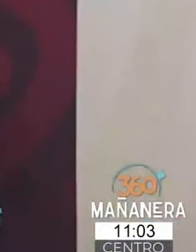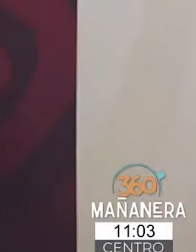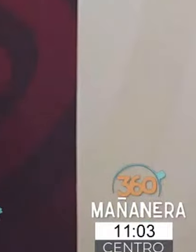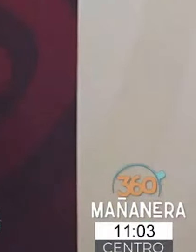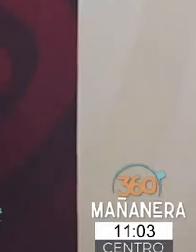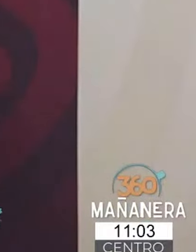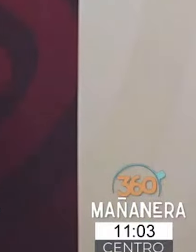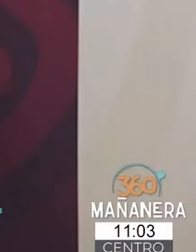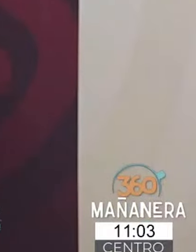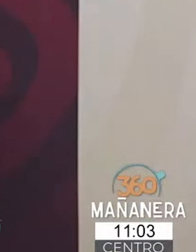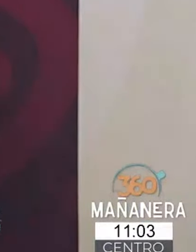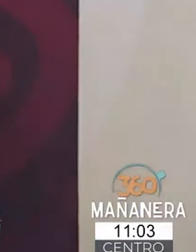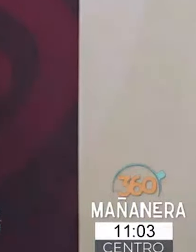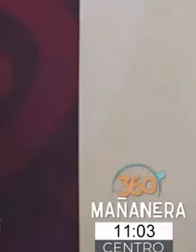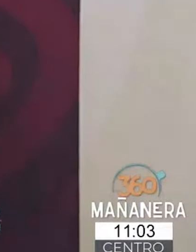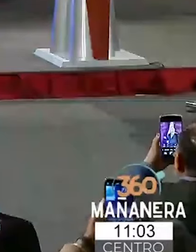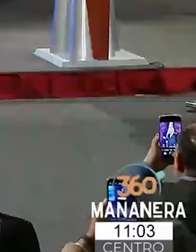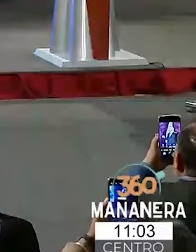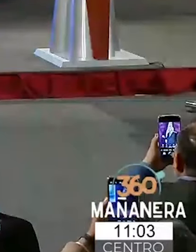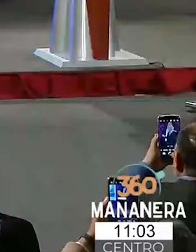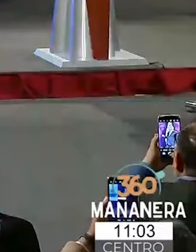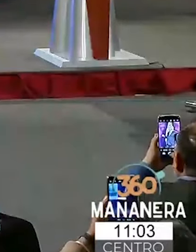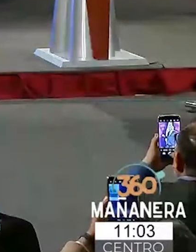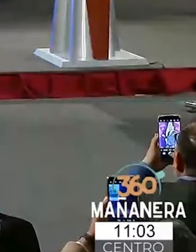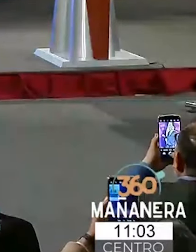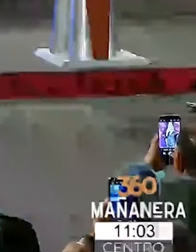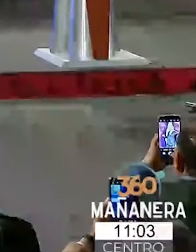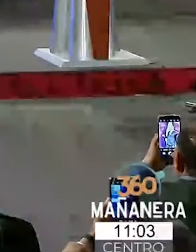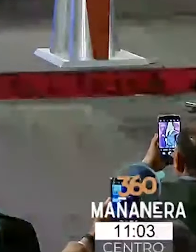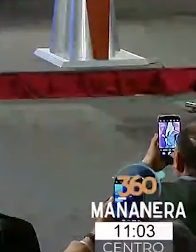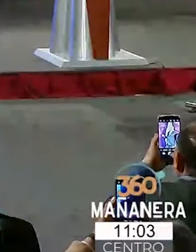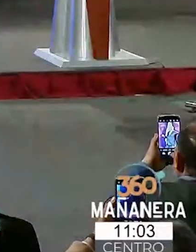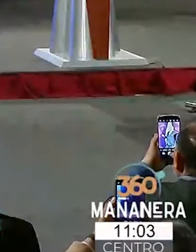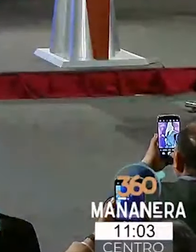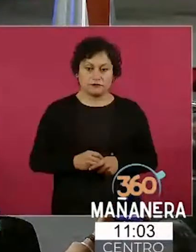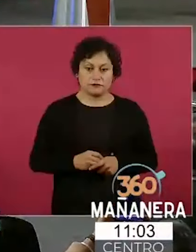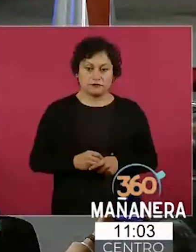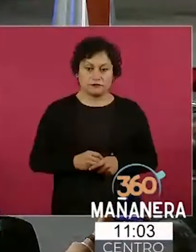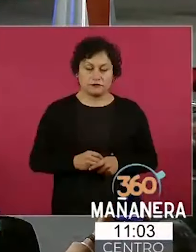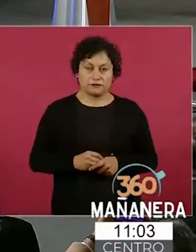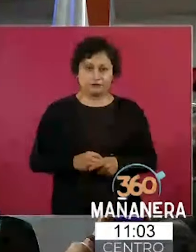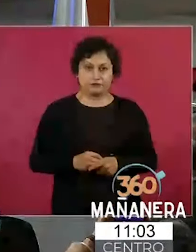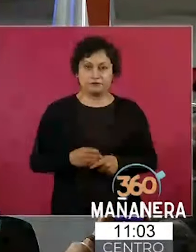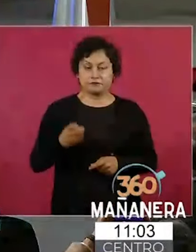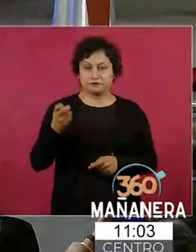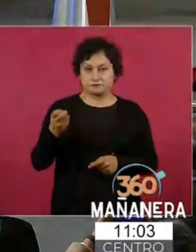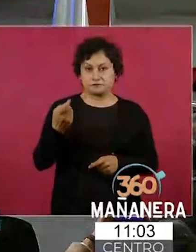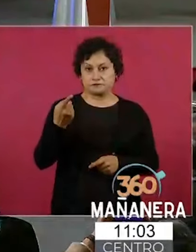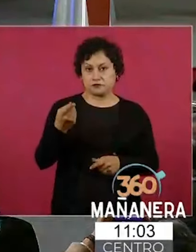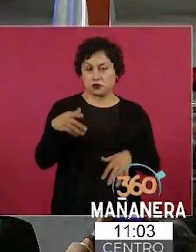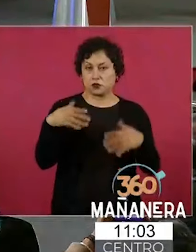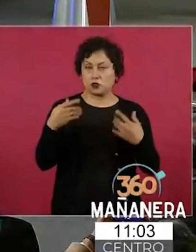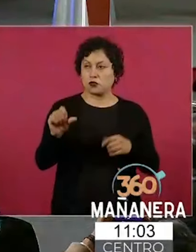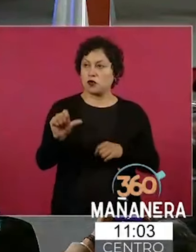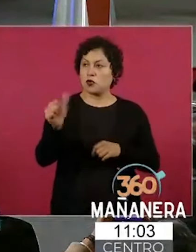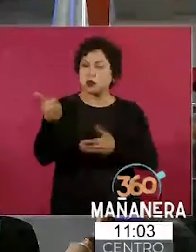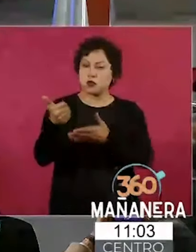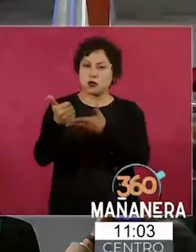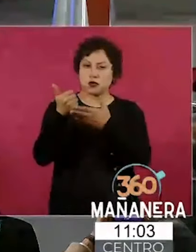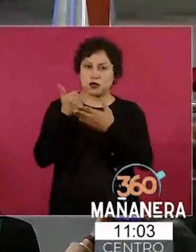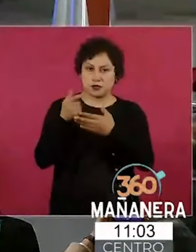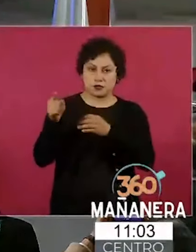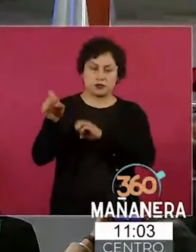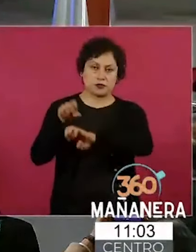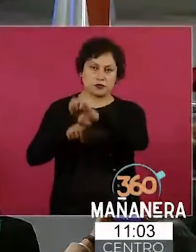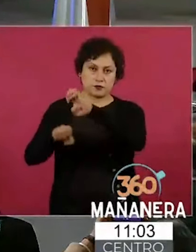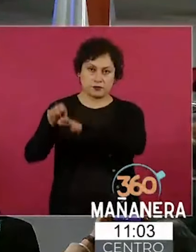otra institución pública, la hizo Talleres Gráficos y nos salió considerablemente más barata que la credencial del INE, y con los